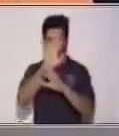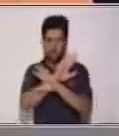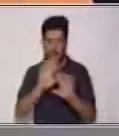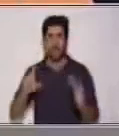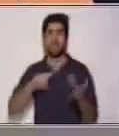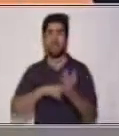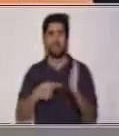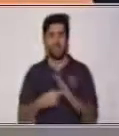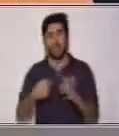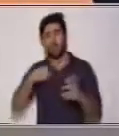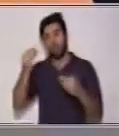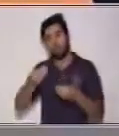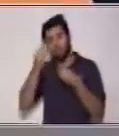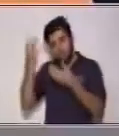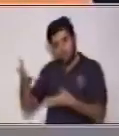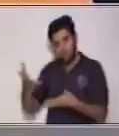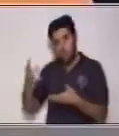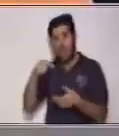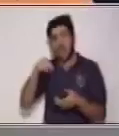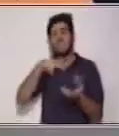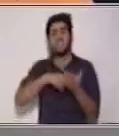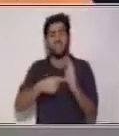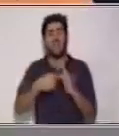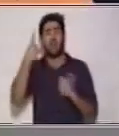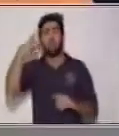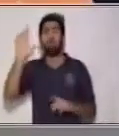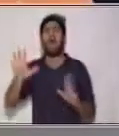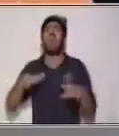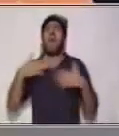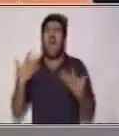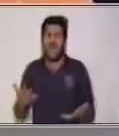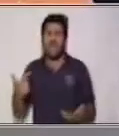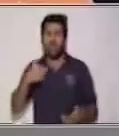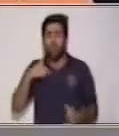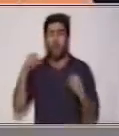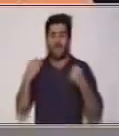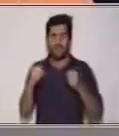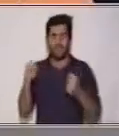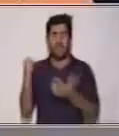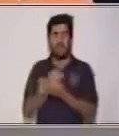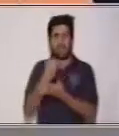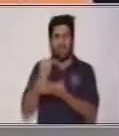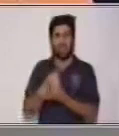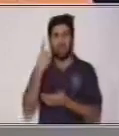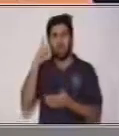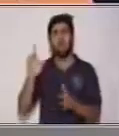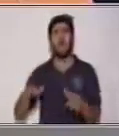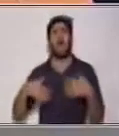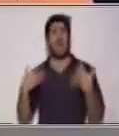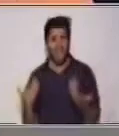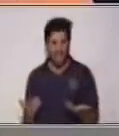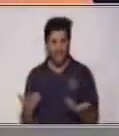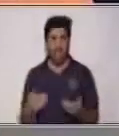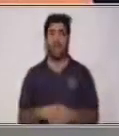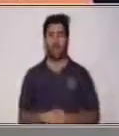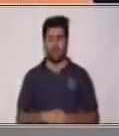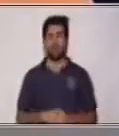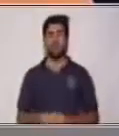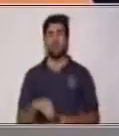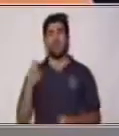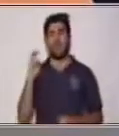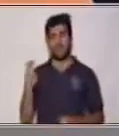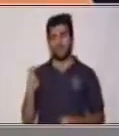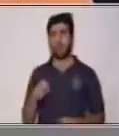estoy trabajando esta investigación? Muy bien. Ahora bien, nos hacen falta prácticamente